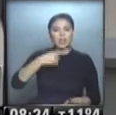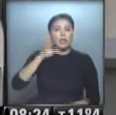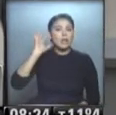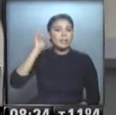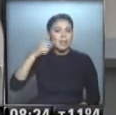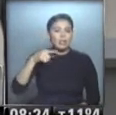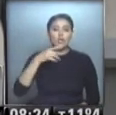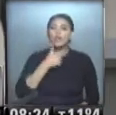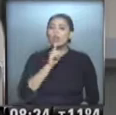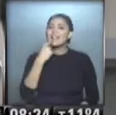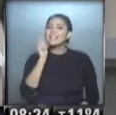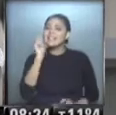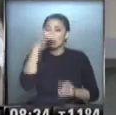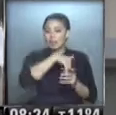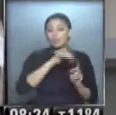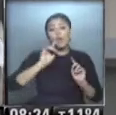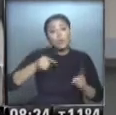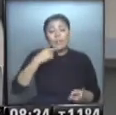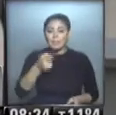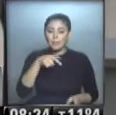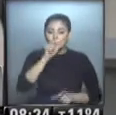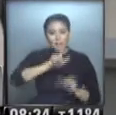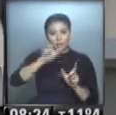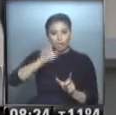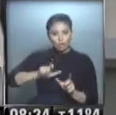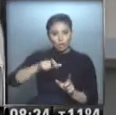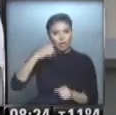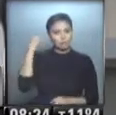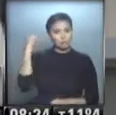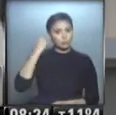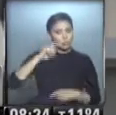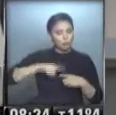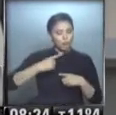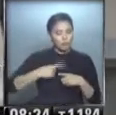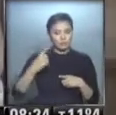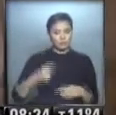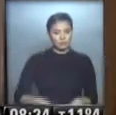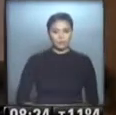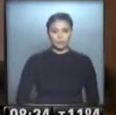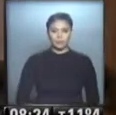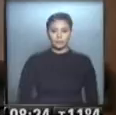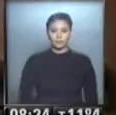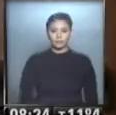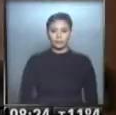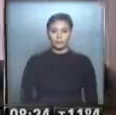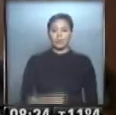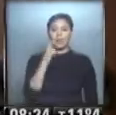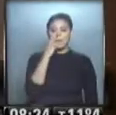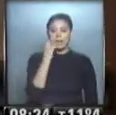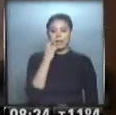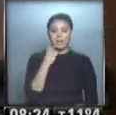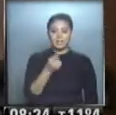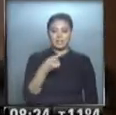Evitó mencionar a sus integrantes, aunque admitió que se trata de gente altamente politizada. Primero, no tengo todos los